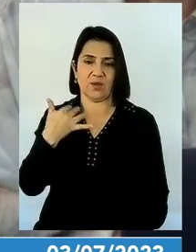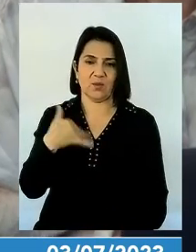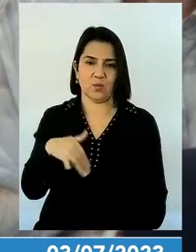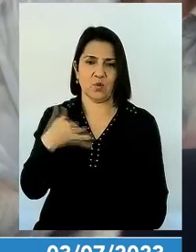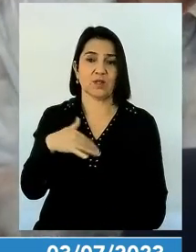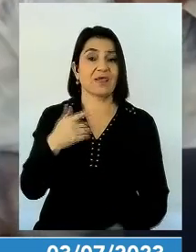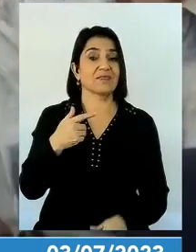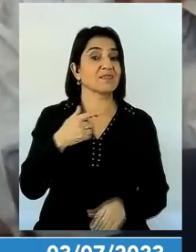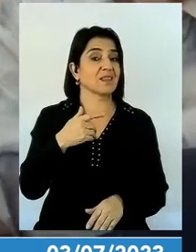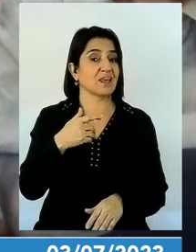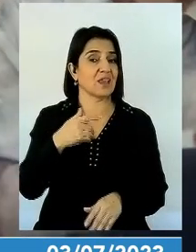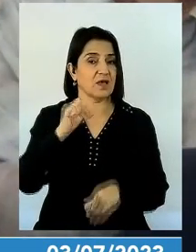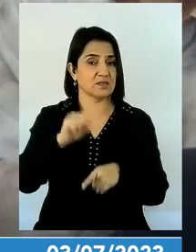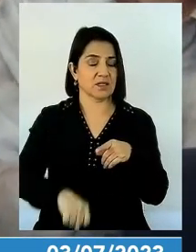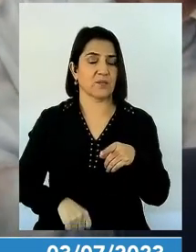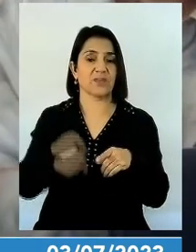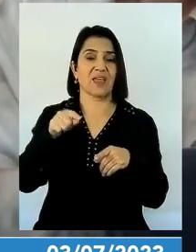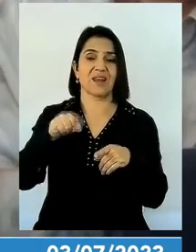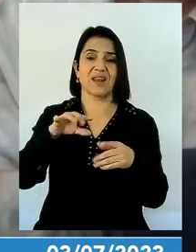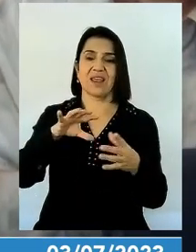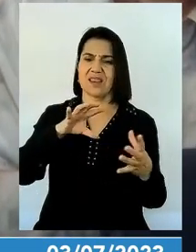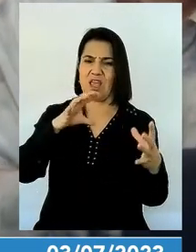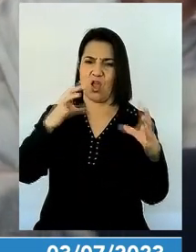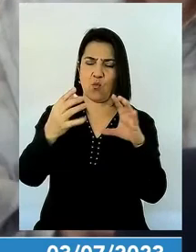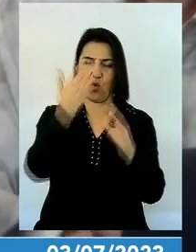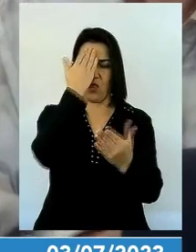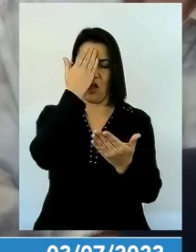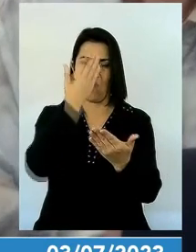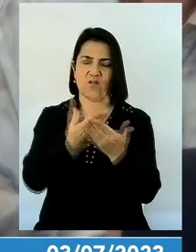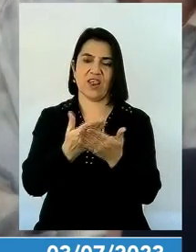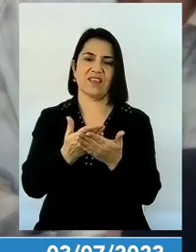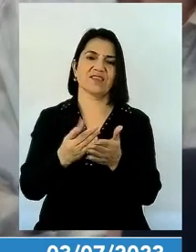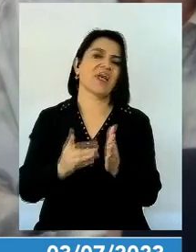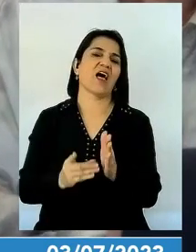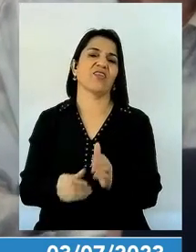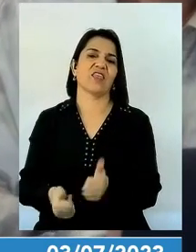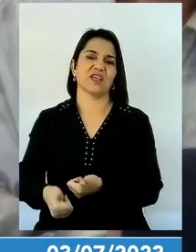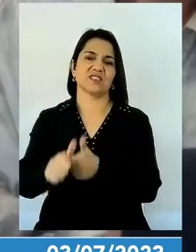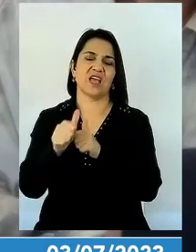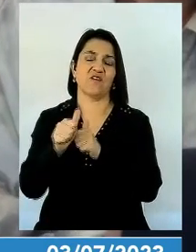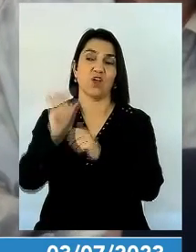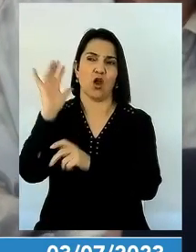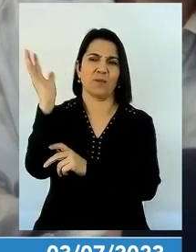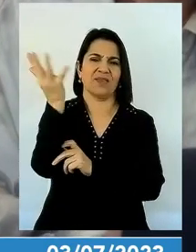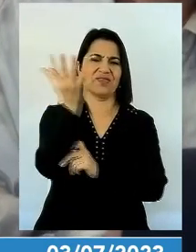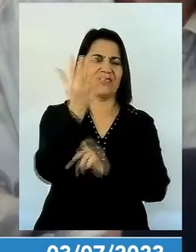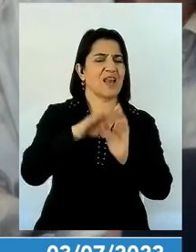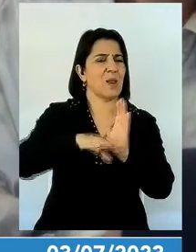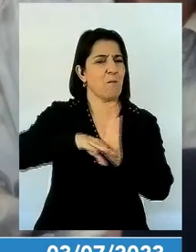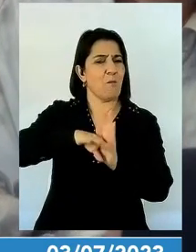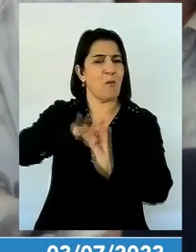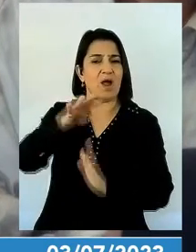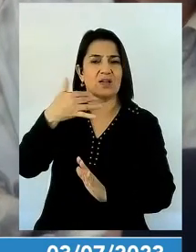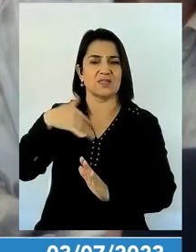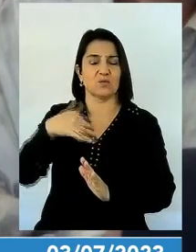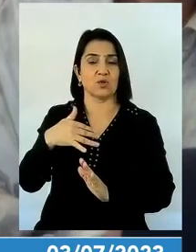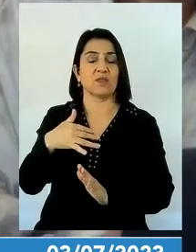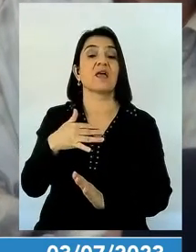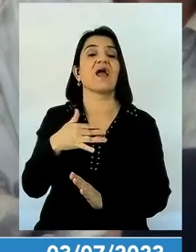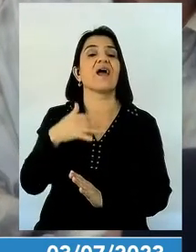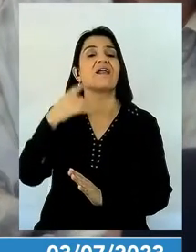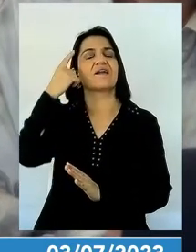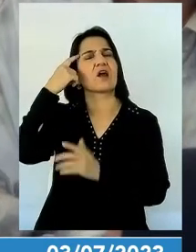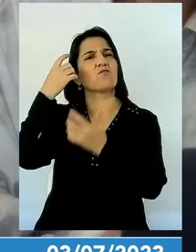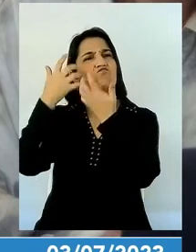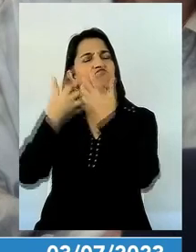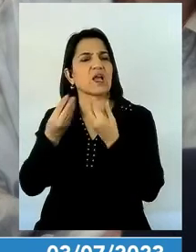en este mundo que enfrenta desafíos ambientales cada vez más acuciantes, es fundamental reflexionar sobre qué es lo que está sucediendo en